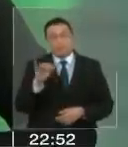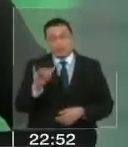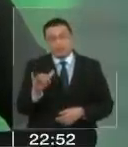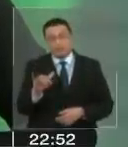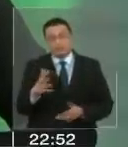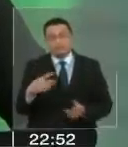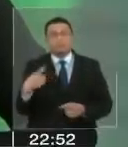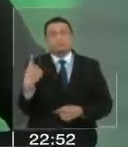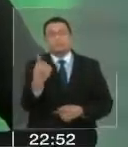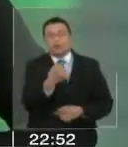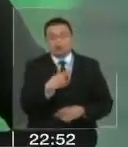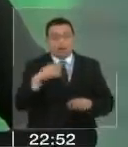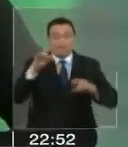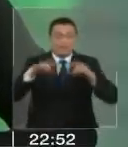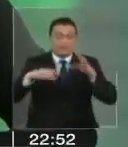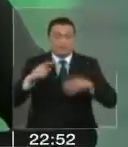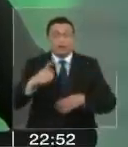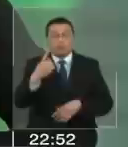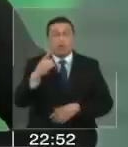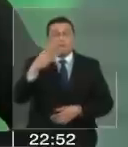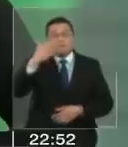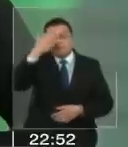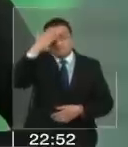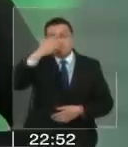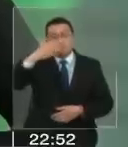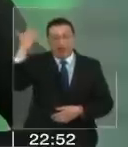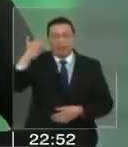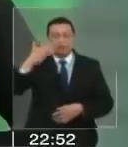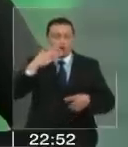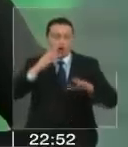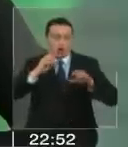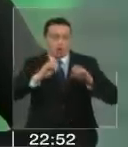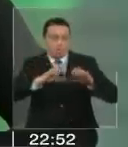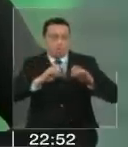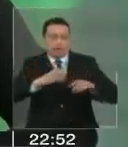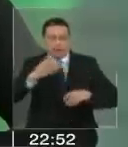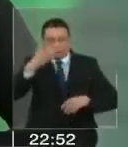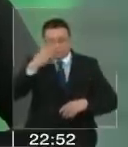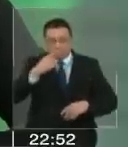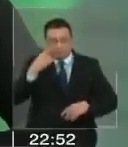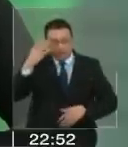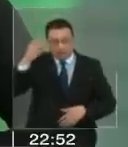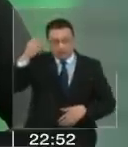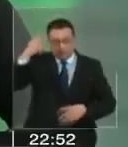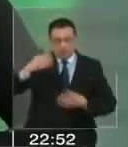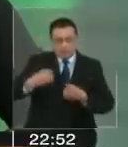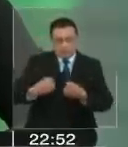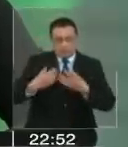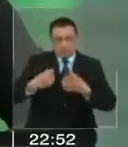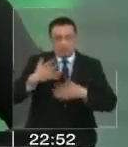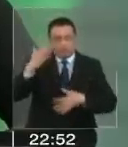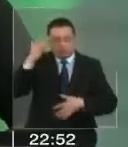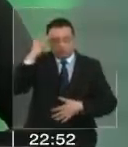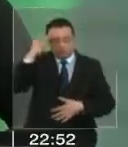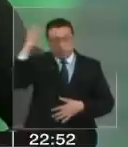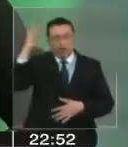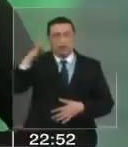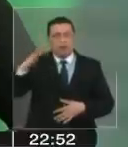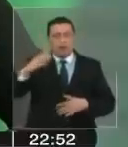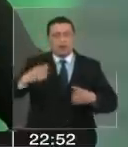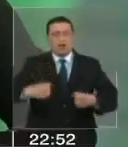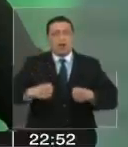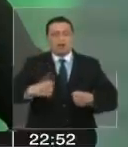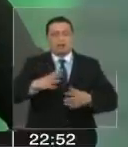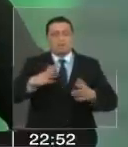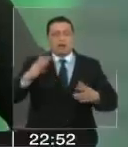Y bueno, son todas benditas en tener un maestro en su casa. Un maestro que te hace ser mejor persona, más grande,